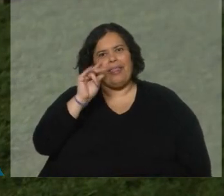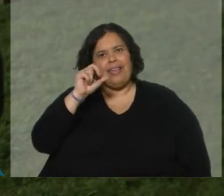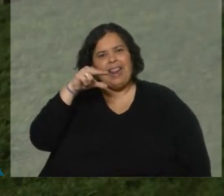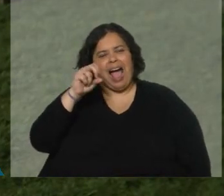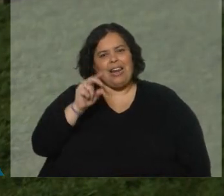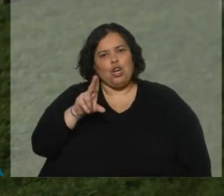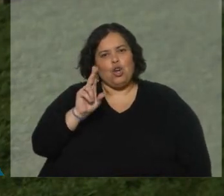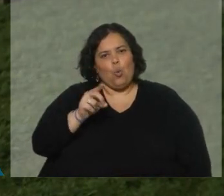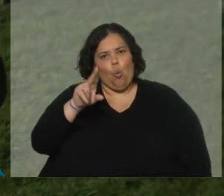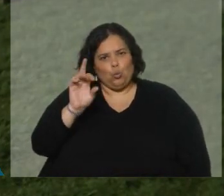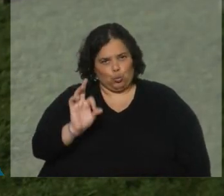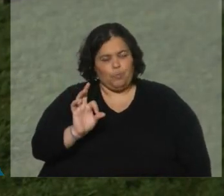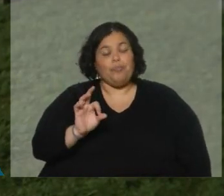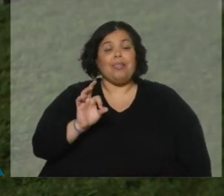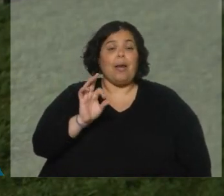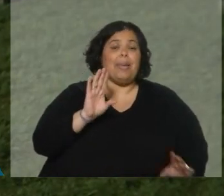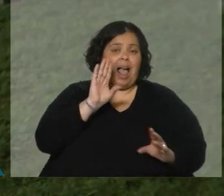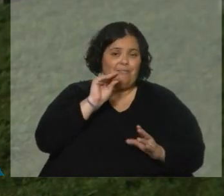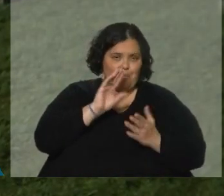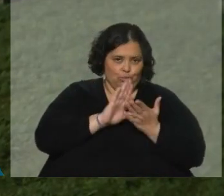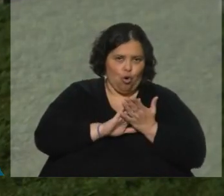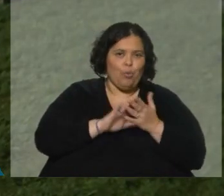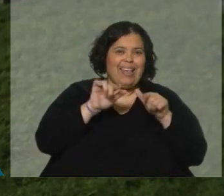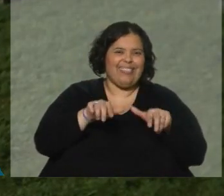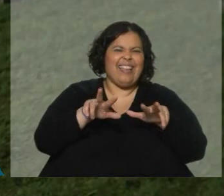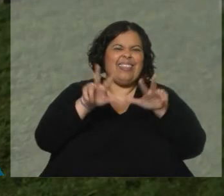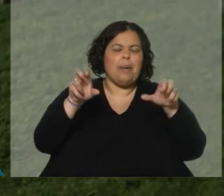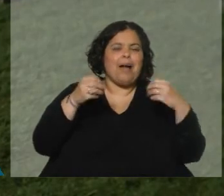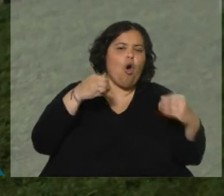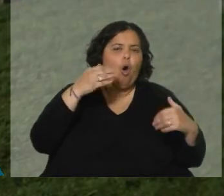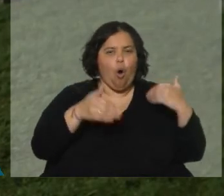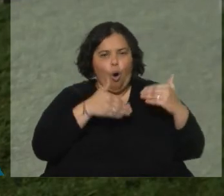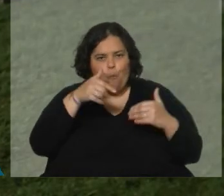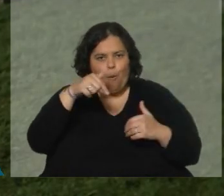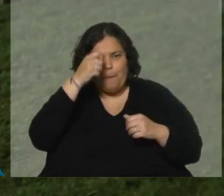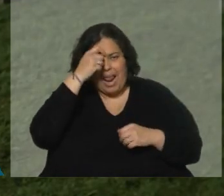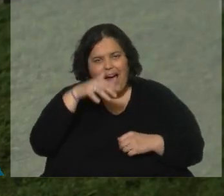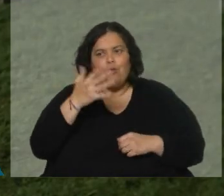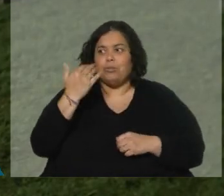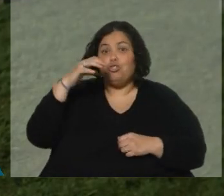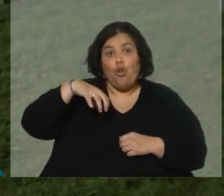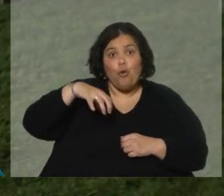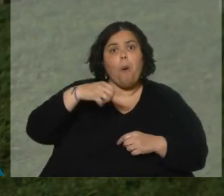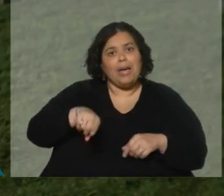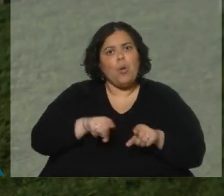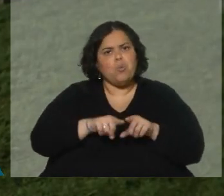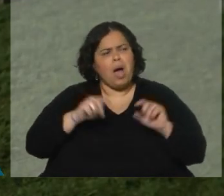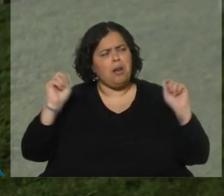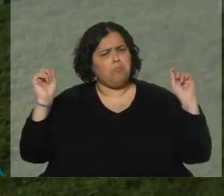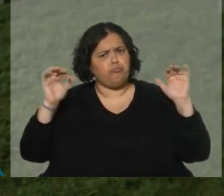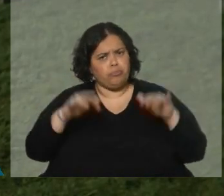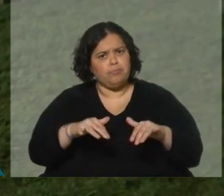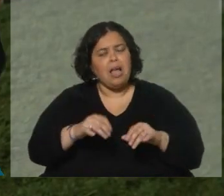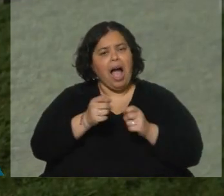sobre cómo se viene desarrollando este Prado que llovió pero que ha venido muchísima gente con un crecimiento de un